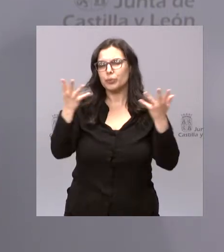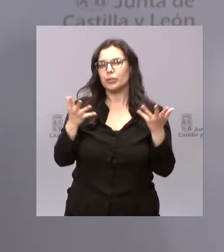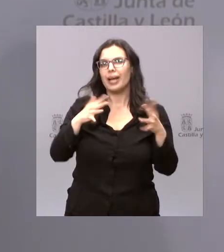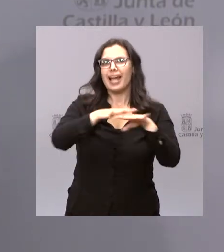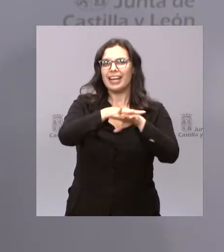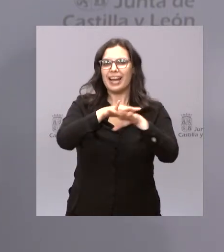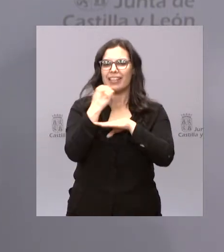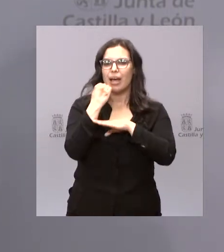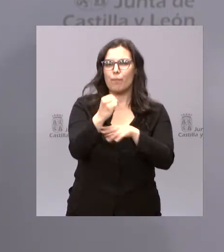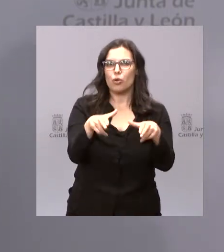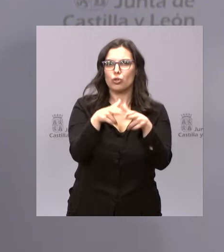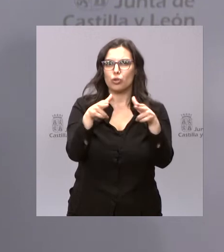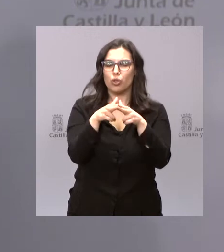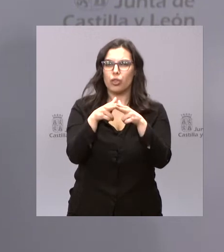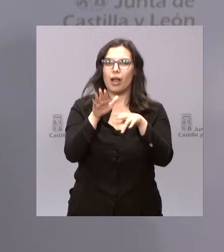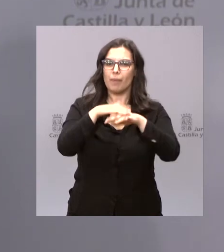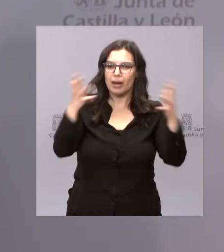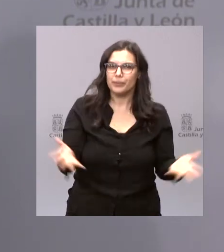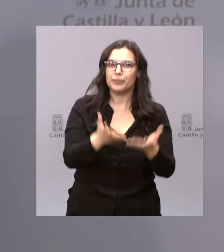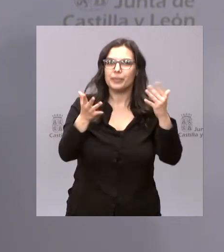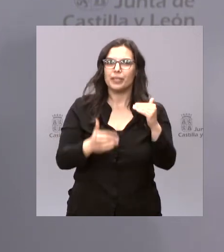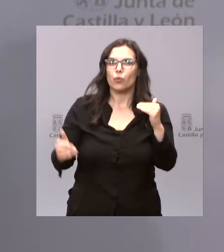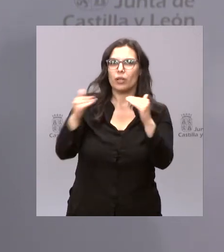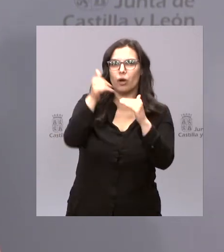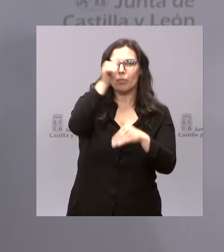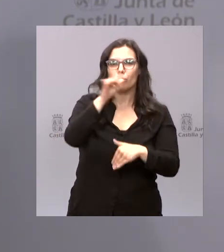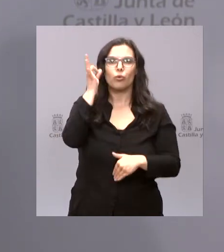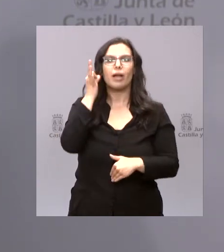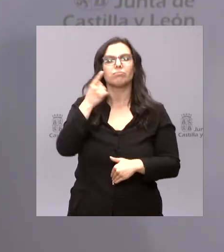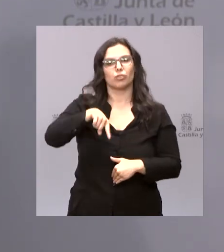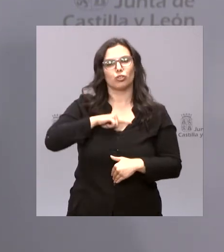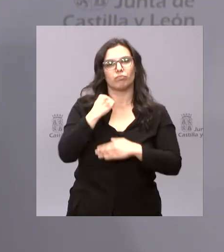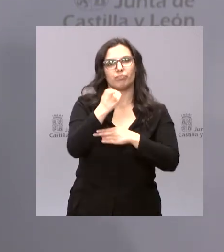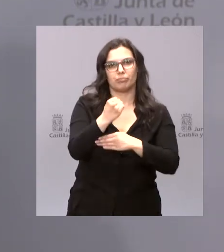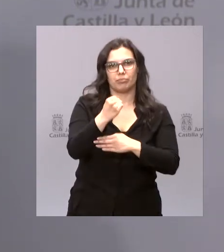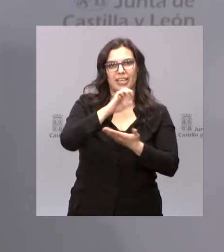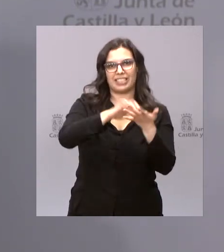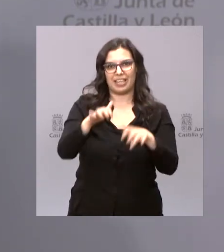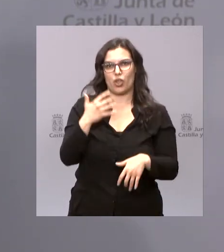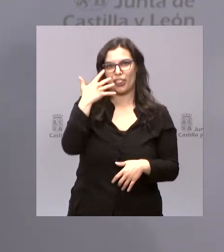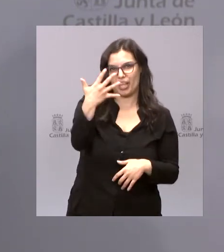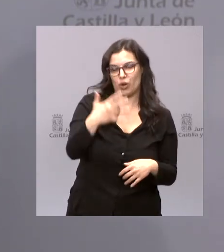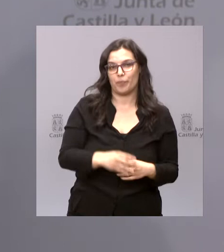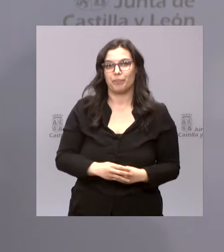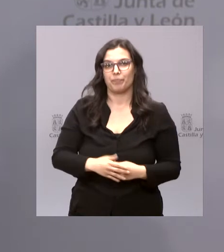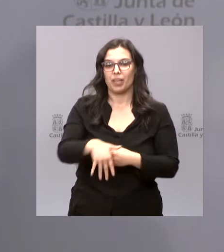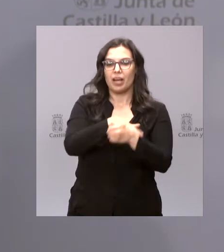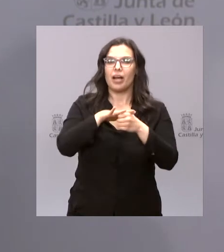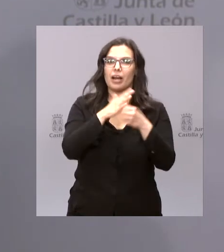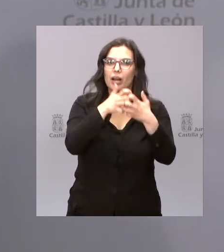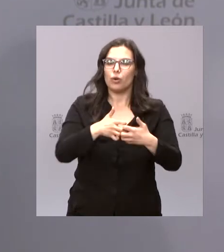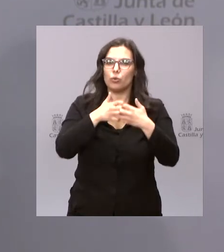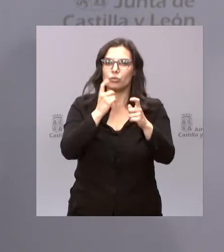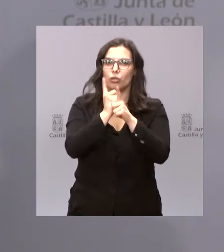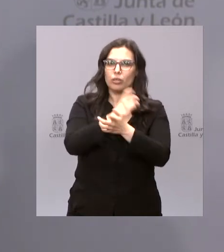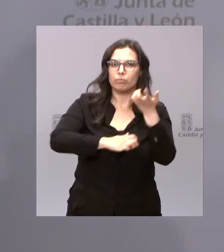de apoyo social a favor de la igualdad en Castilla y León. En las áreas de la lucha contra la violencia de género